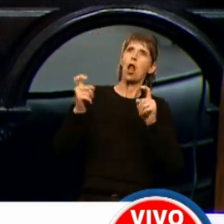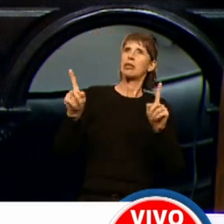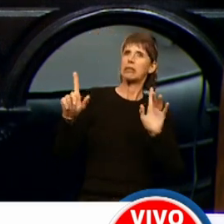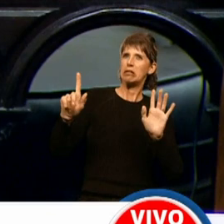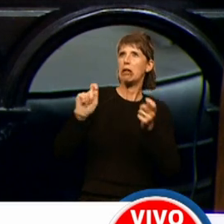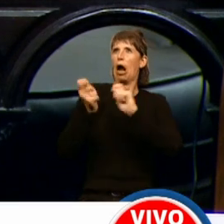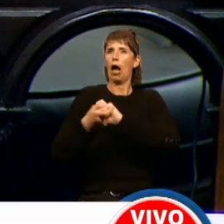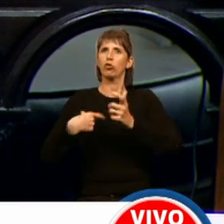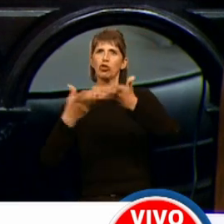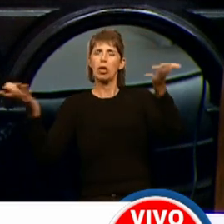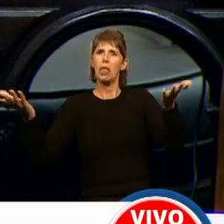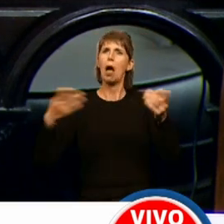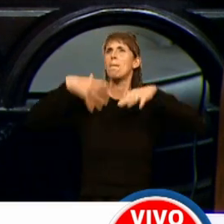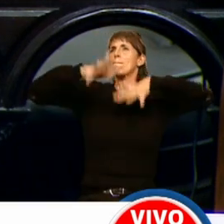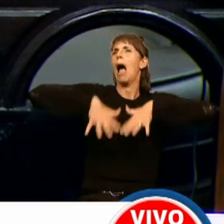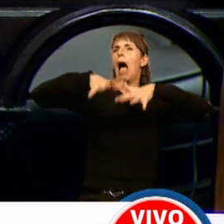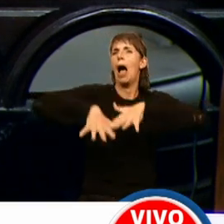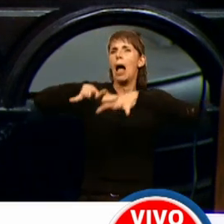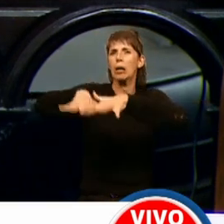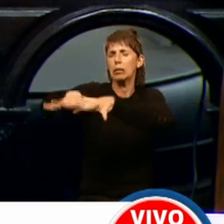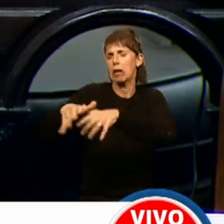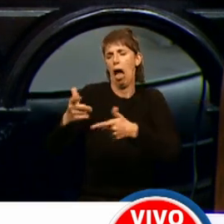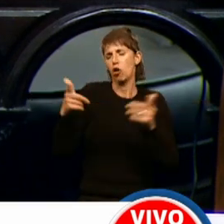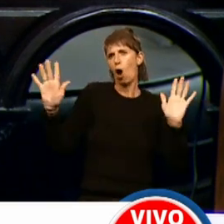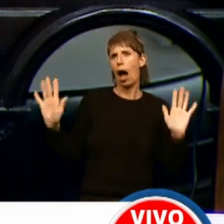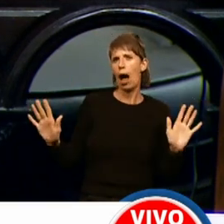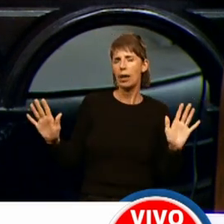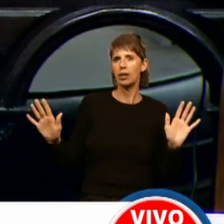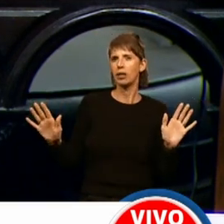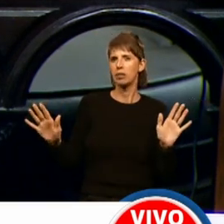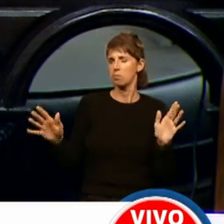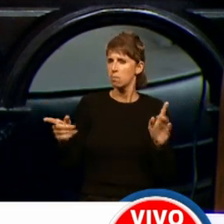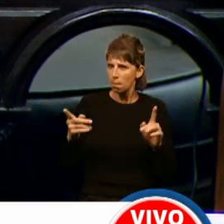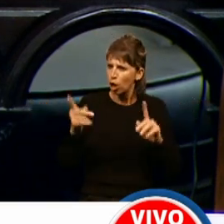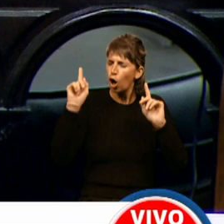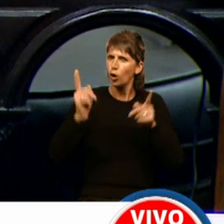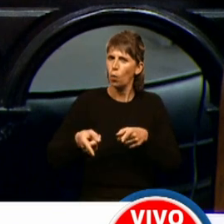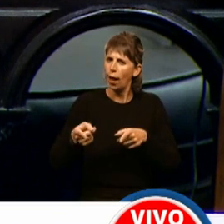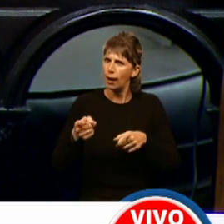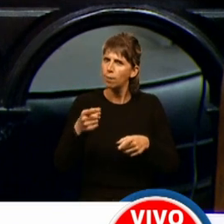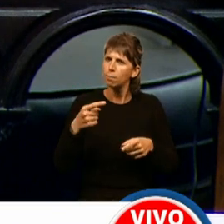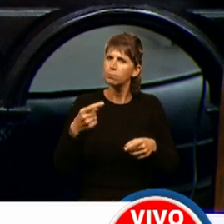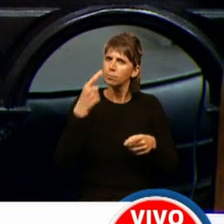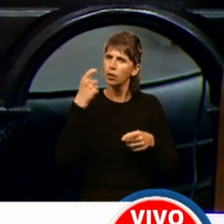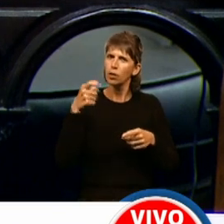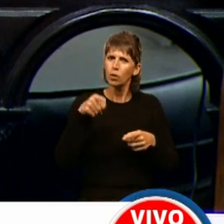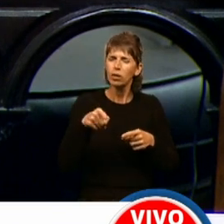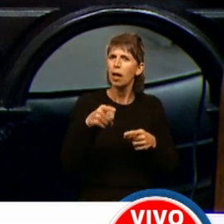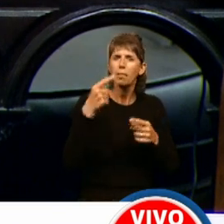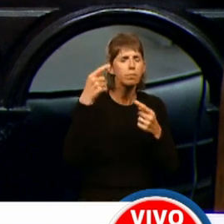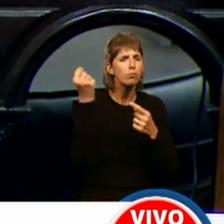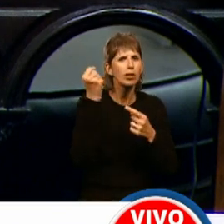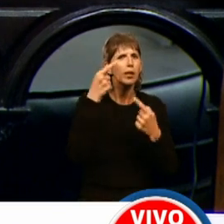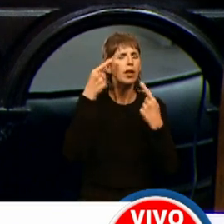argentino no son mal marchas multitudinarias pero es una demanda que tiene como base el reconocimiento de sus derechos humanos la